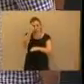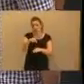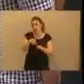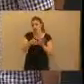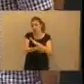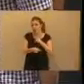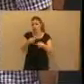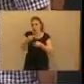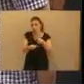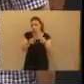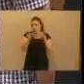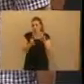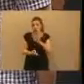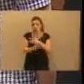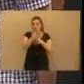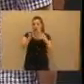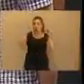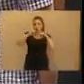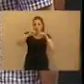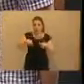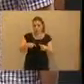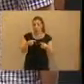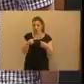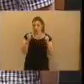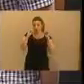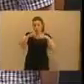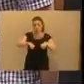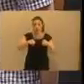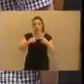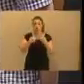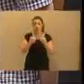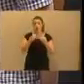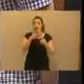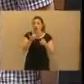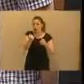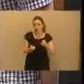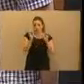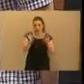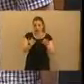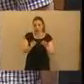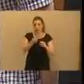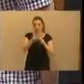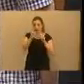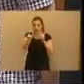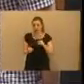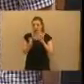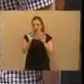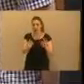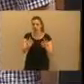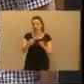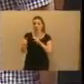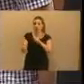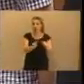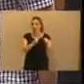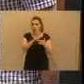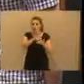consecuencia de lo que es pactar un presupuesto con políticas que no dejan de ser austericidas. El discurso de que la deuda es como